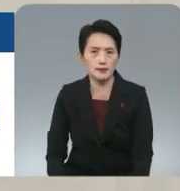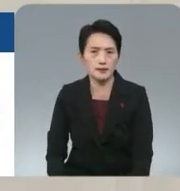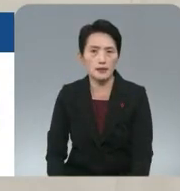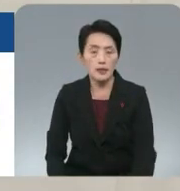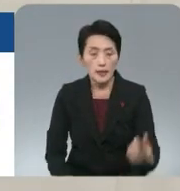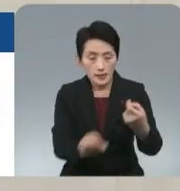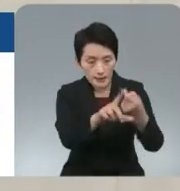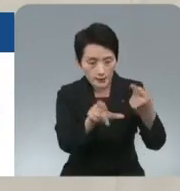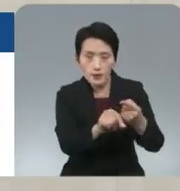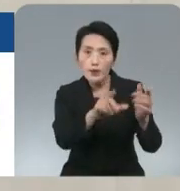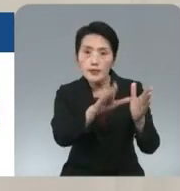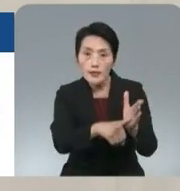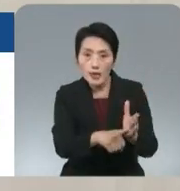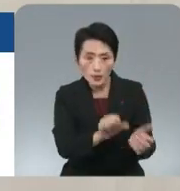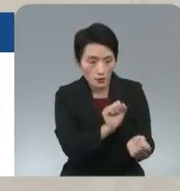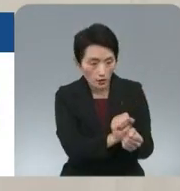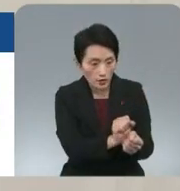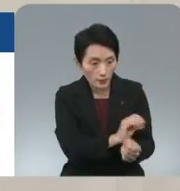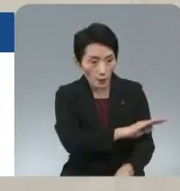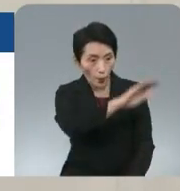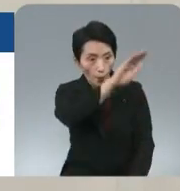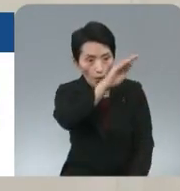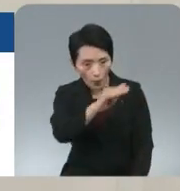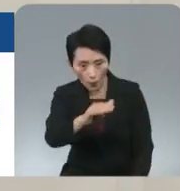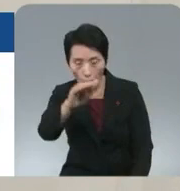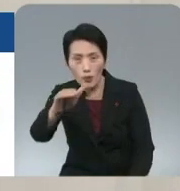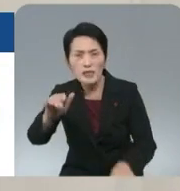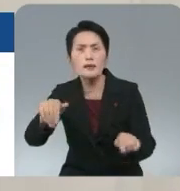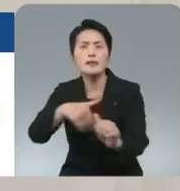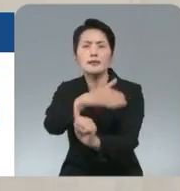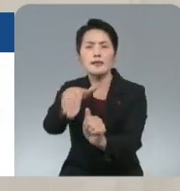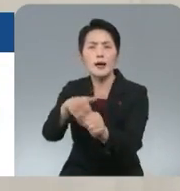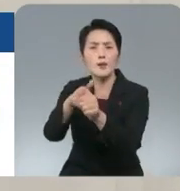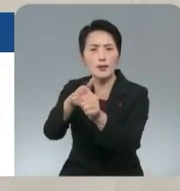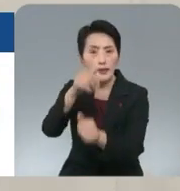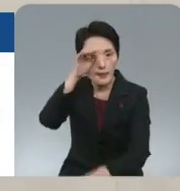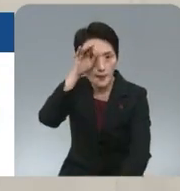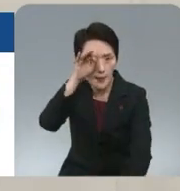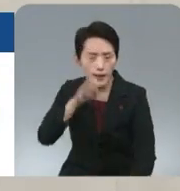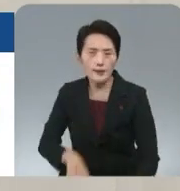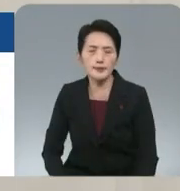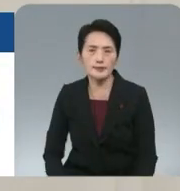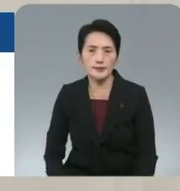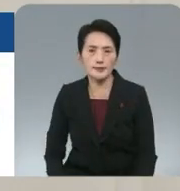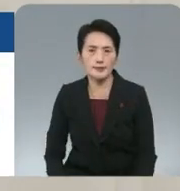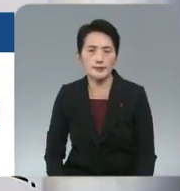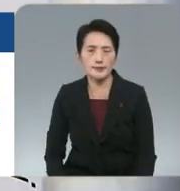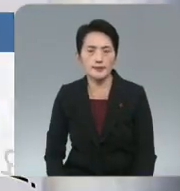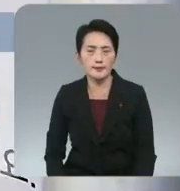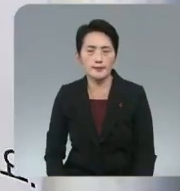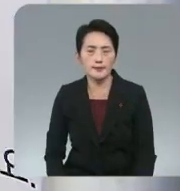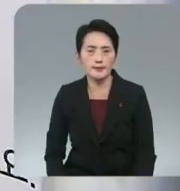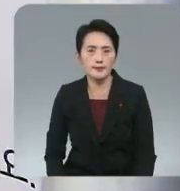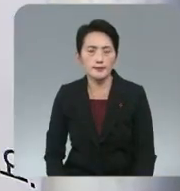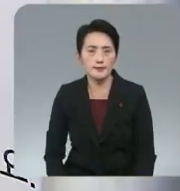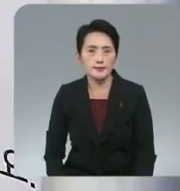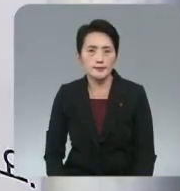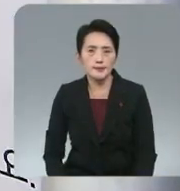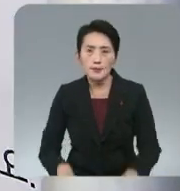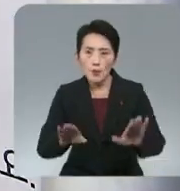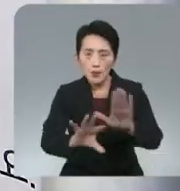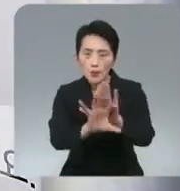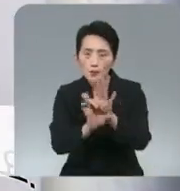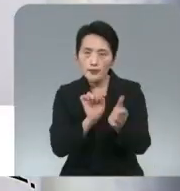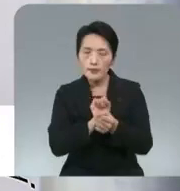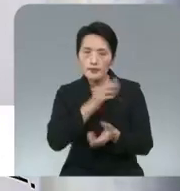sanitarias este último dato será una variable importante a la hora de decidir si suprimir o no el uso obligatorio de mascarilla en interiores al